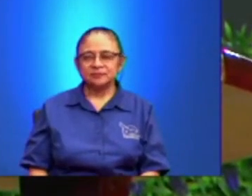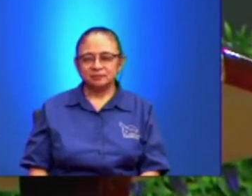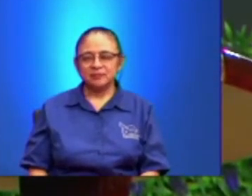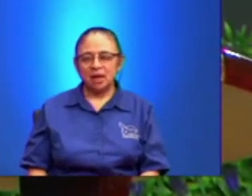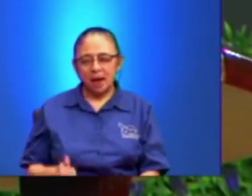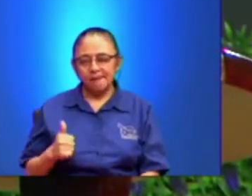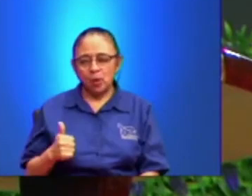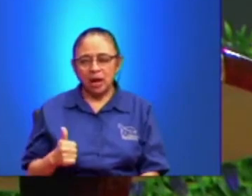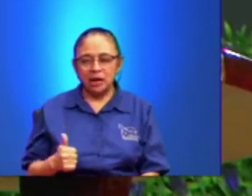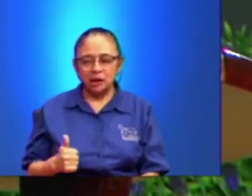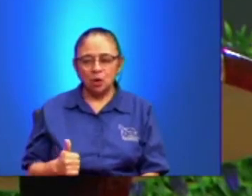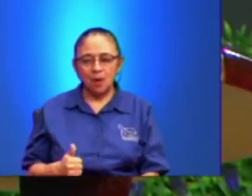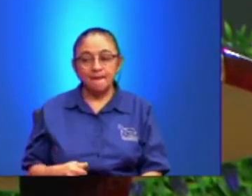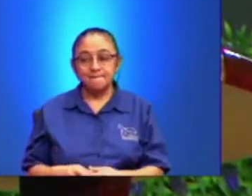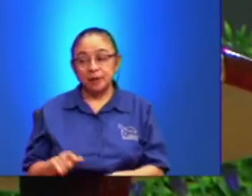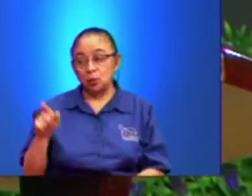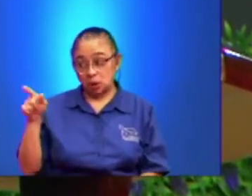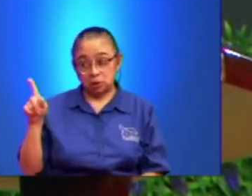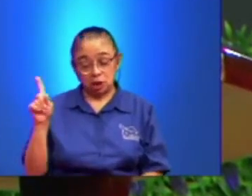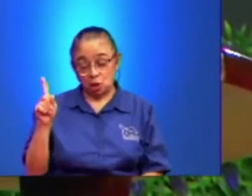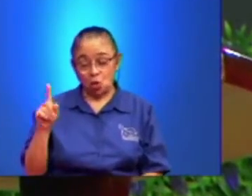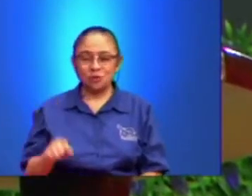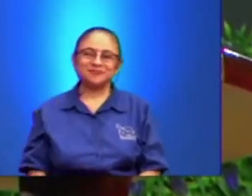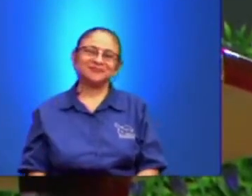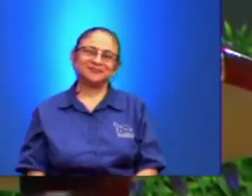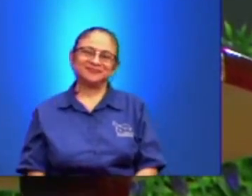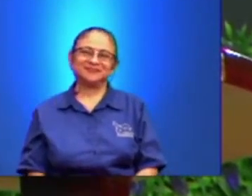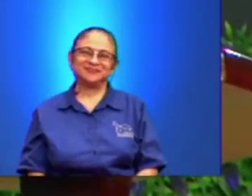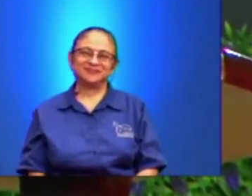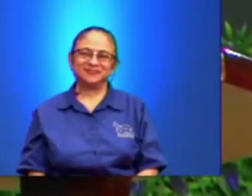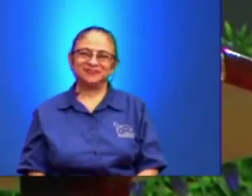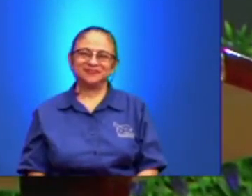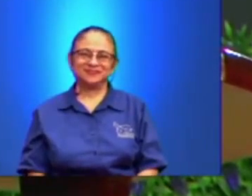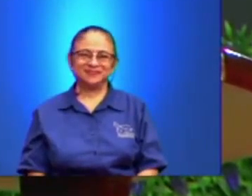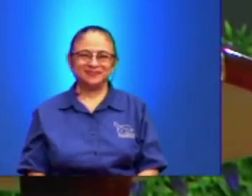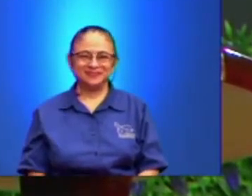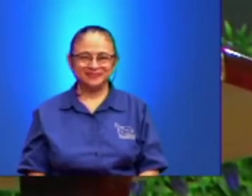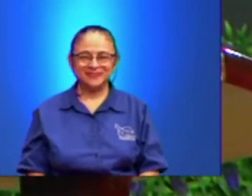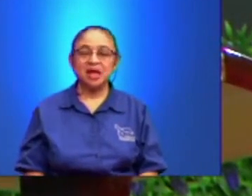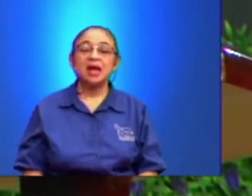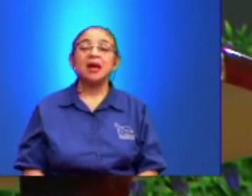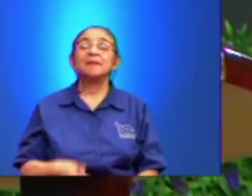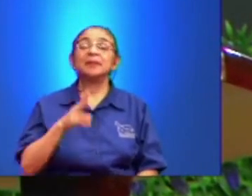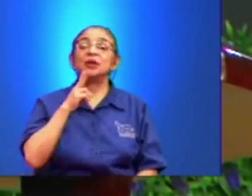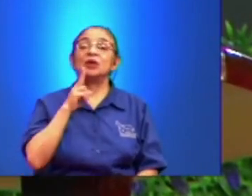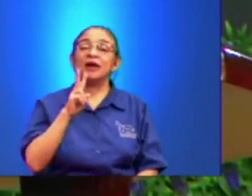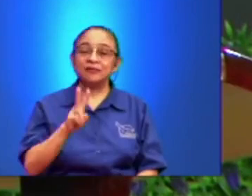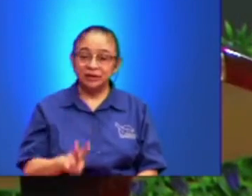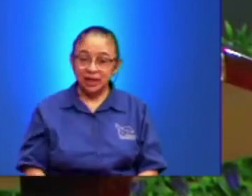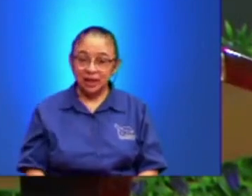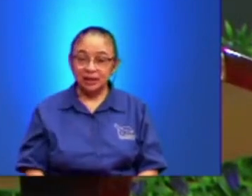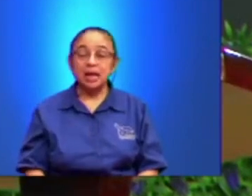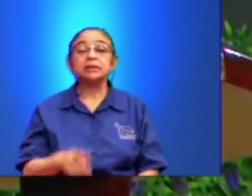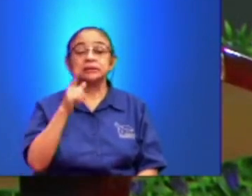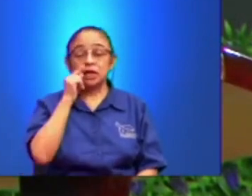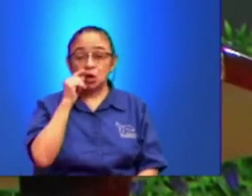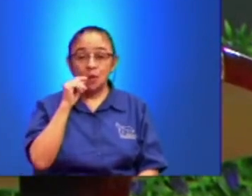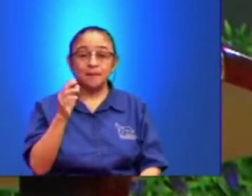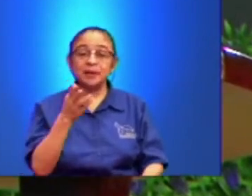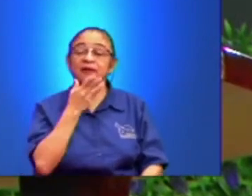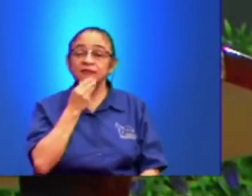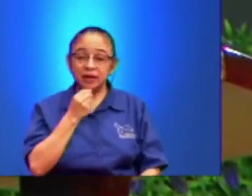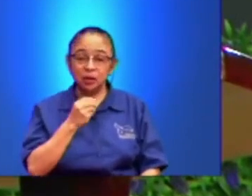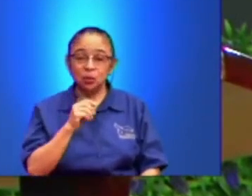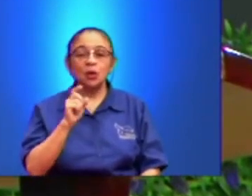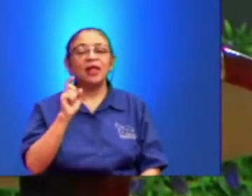bueno pero no se te han muerto y ahí empezamos pero la verdad es que lo metería consejería de morir no